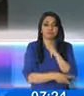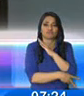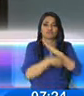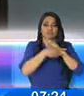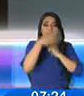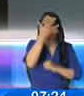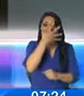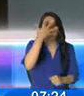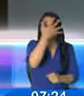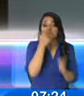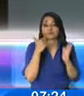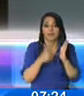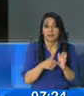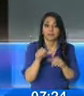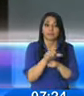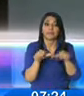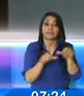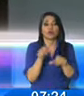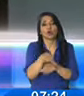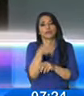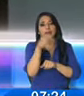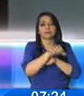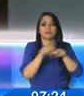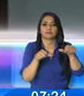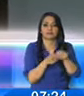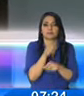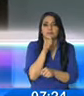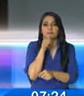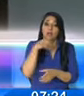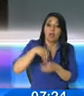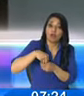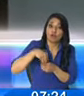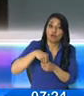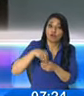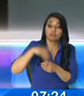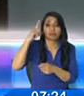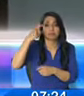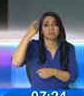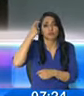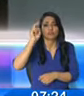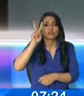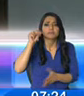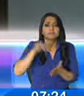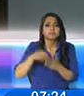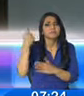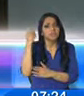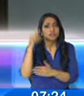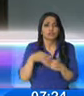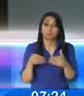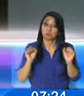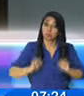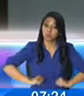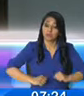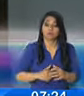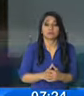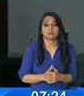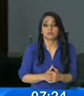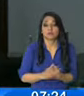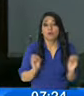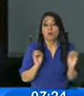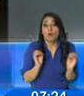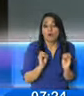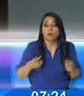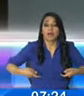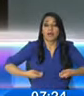esmeraldas por ejemplo hay un ahorro de importación derivados para el Estado de más de 2,000 millones de dólares Si traslada parte